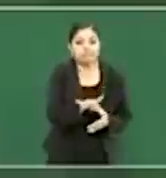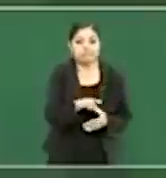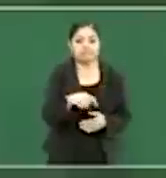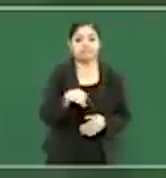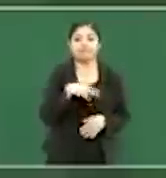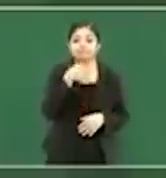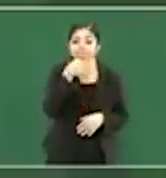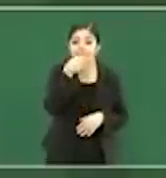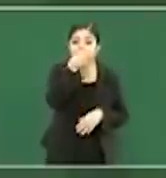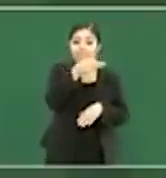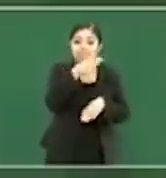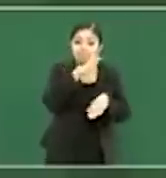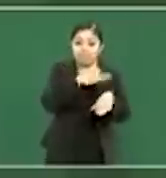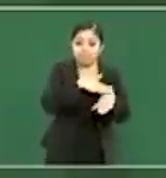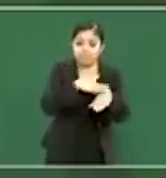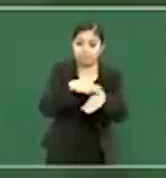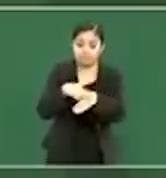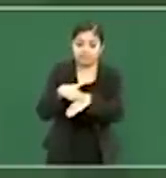avisándoles